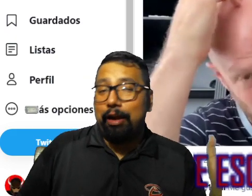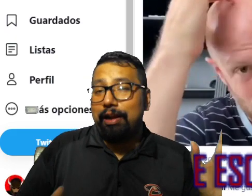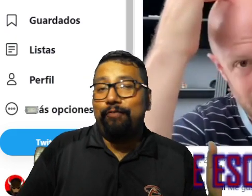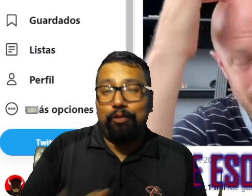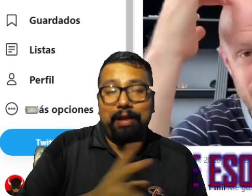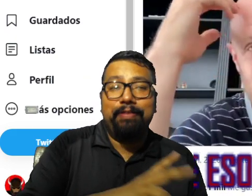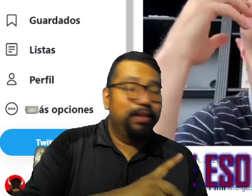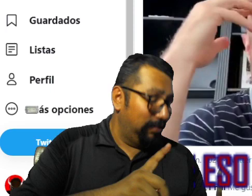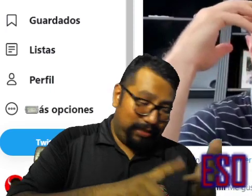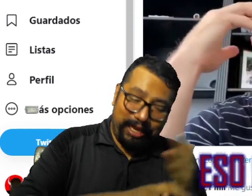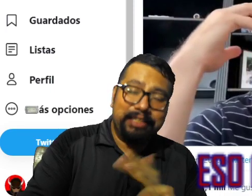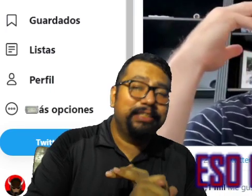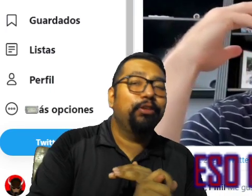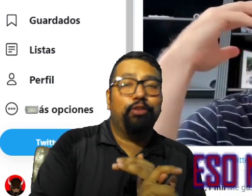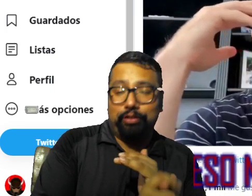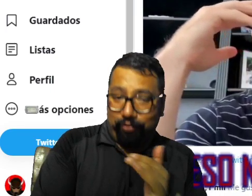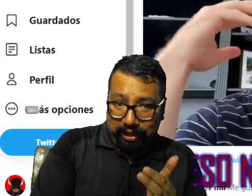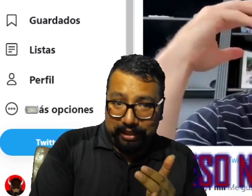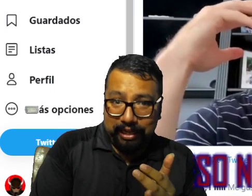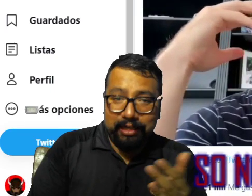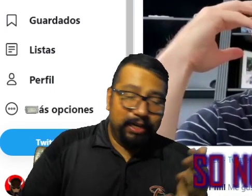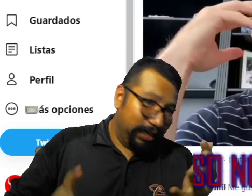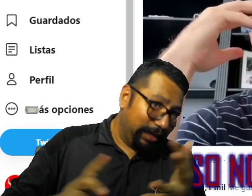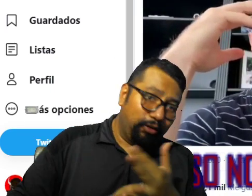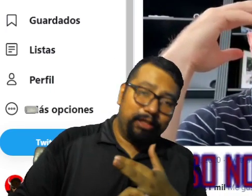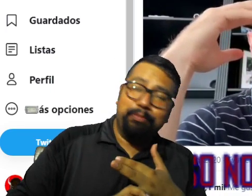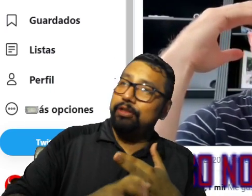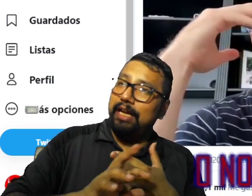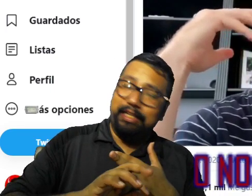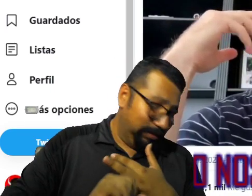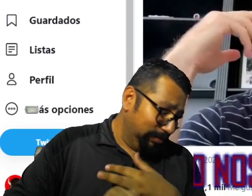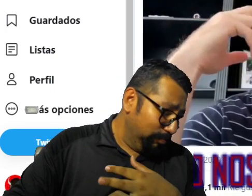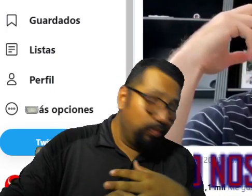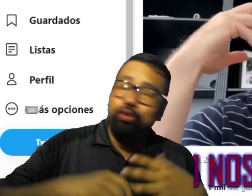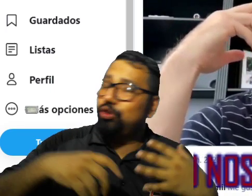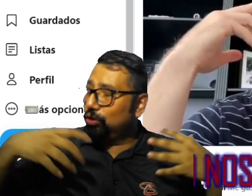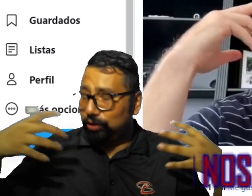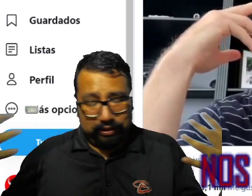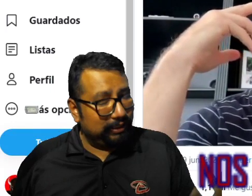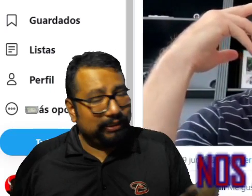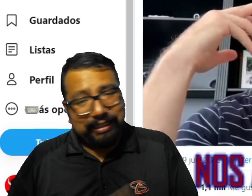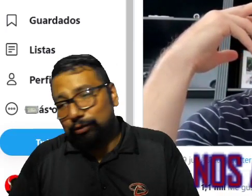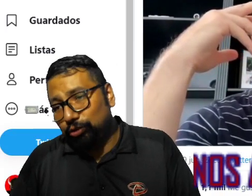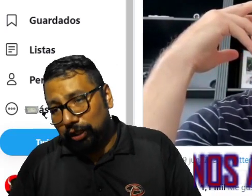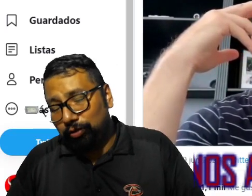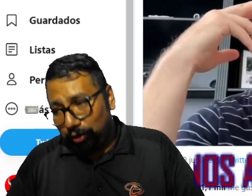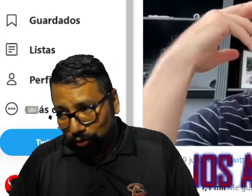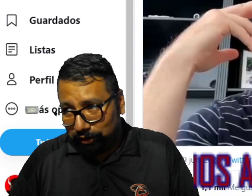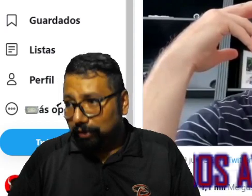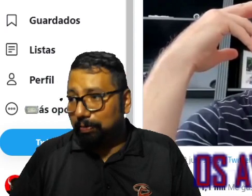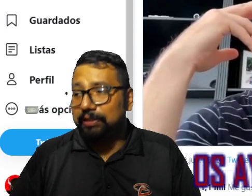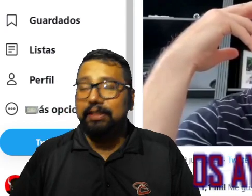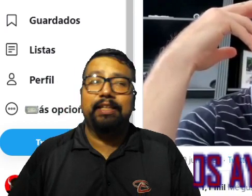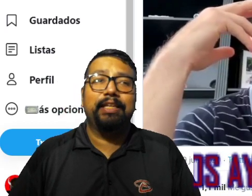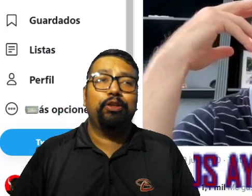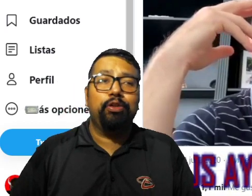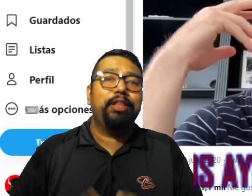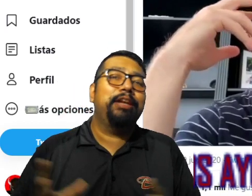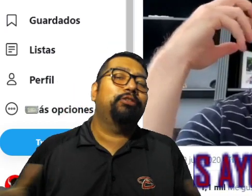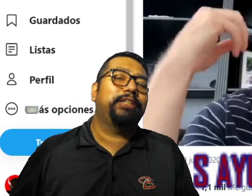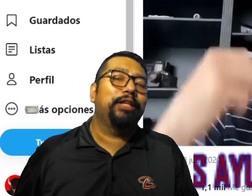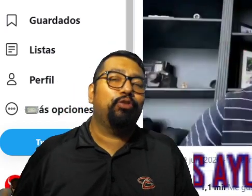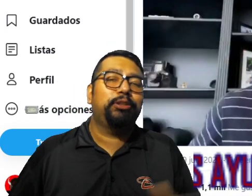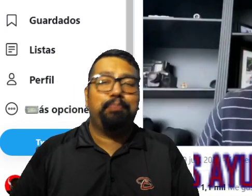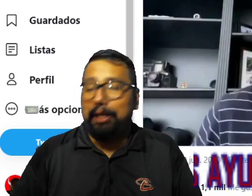estado y que ahora forman y han sido los de frena recordemos que han muchos se están uniendo en contra del presidente y